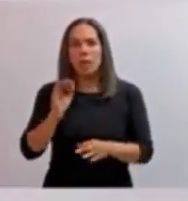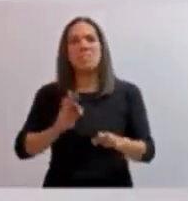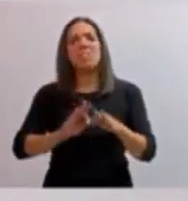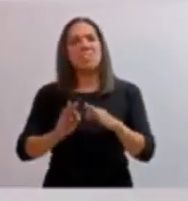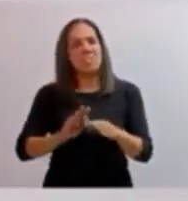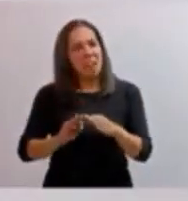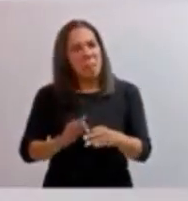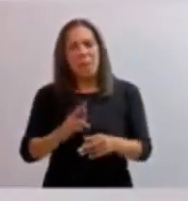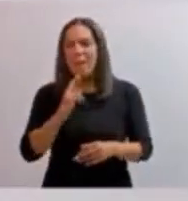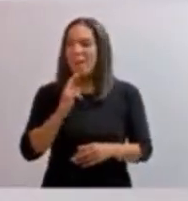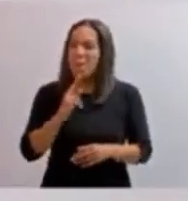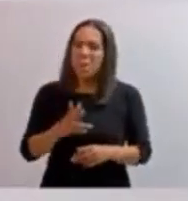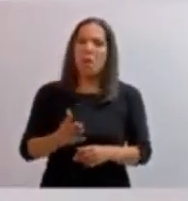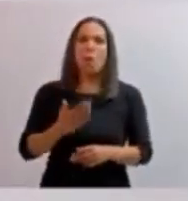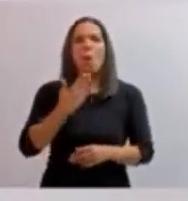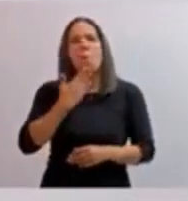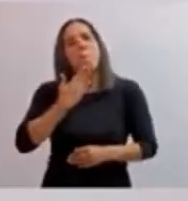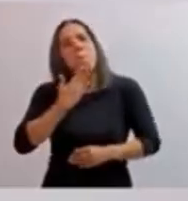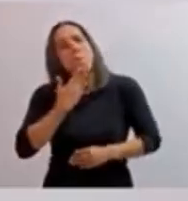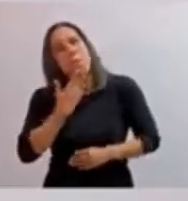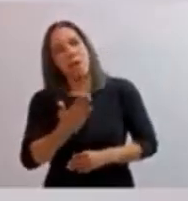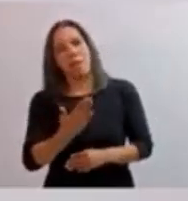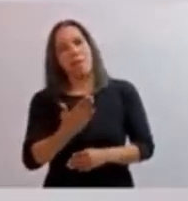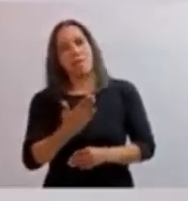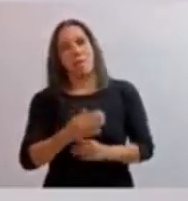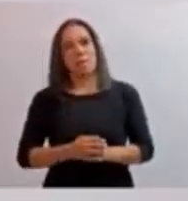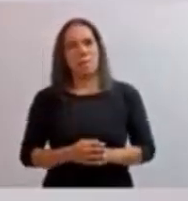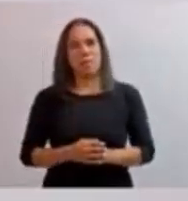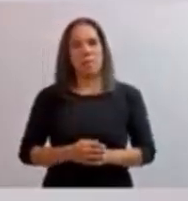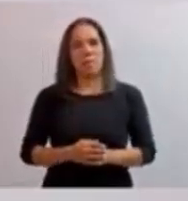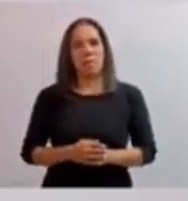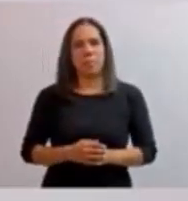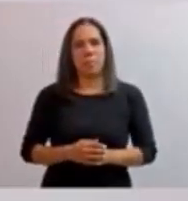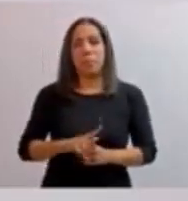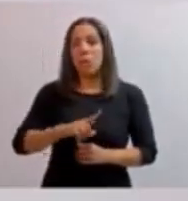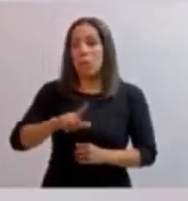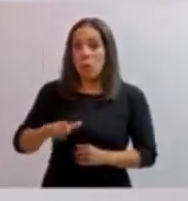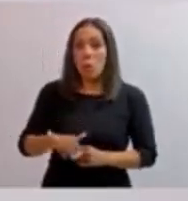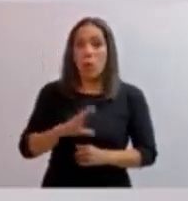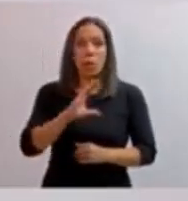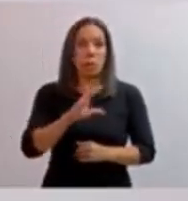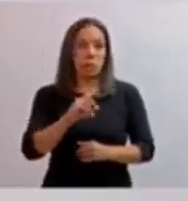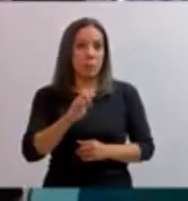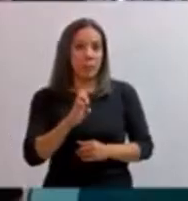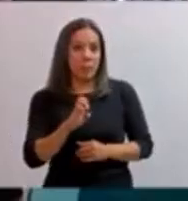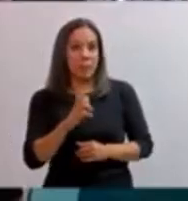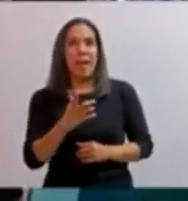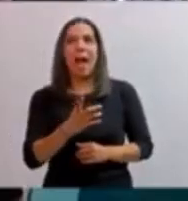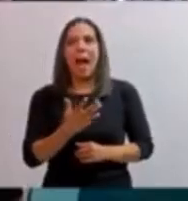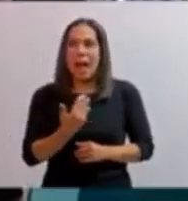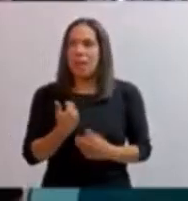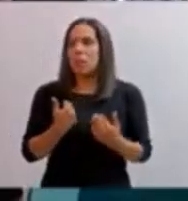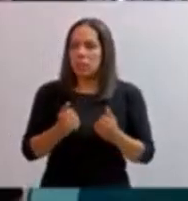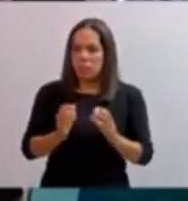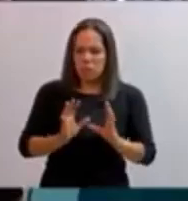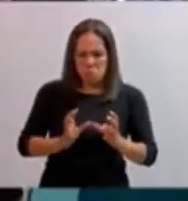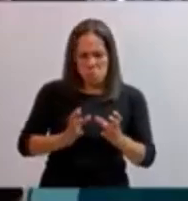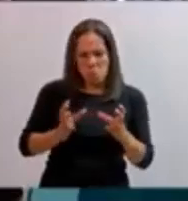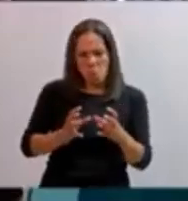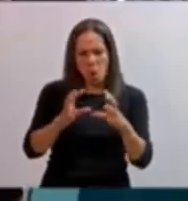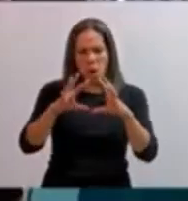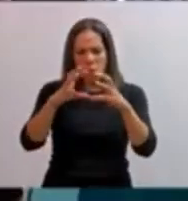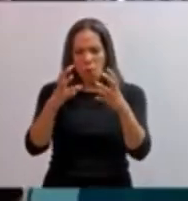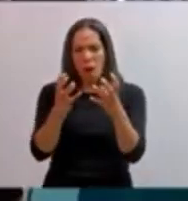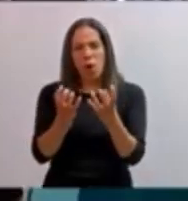consejos técnicos empezó a tomar forma con diversas estrategias, como fueron las